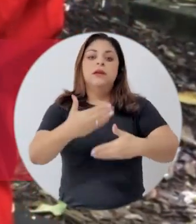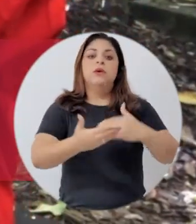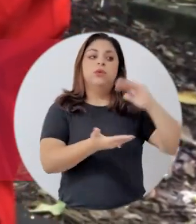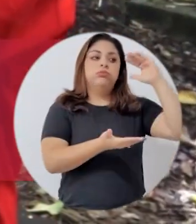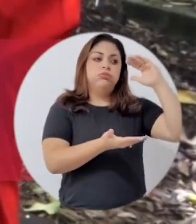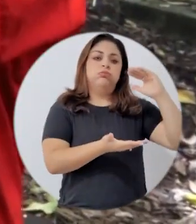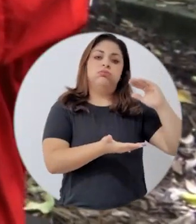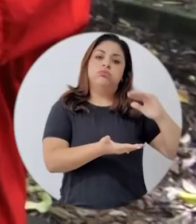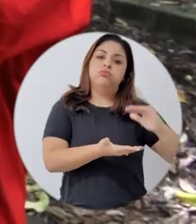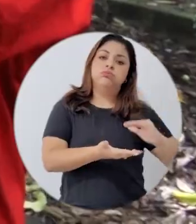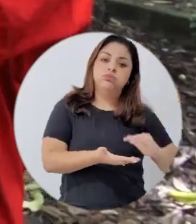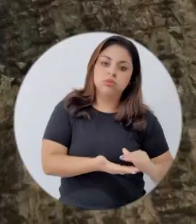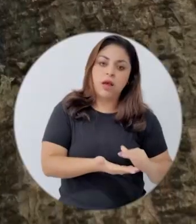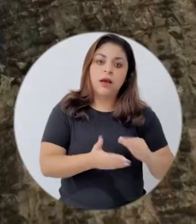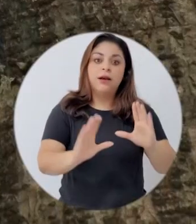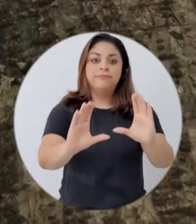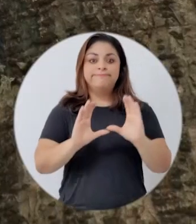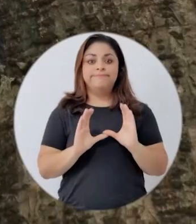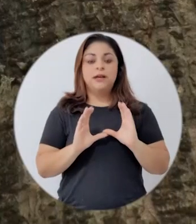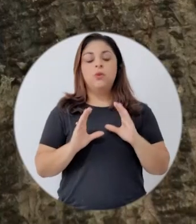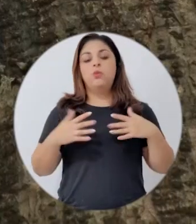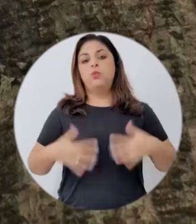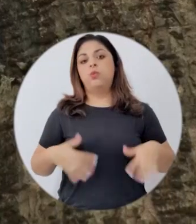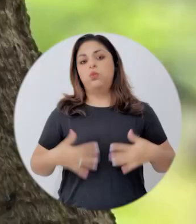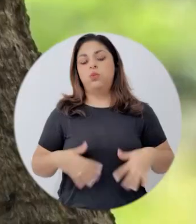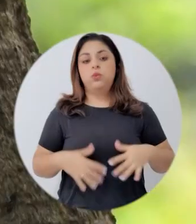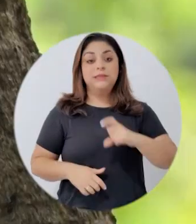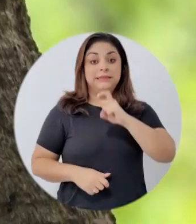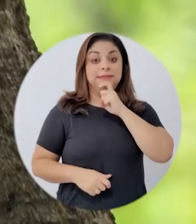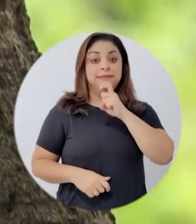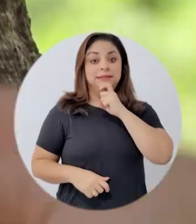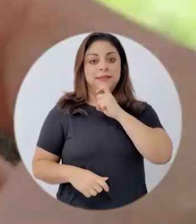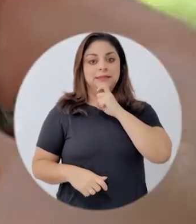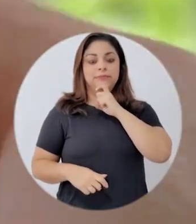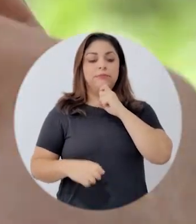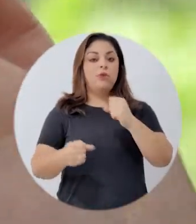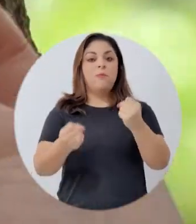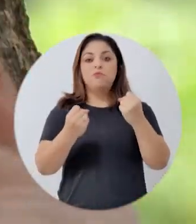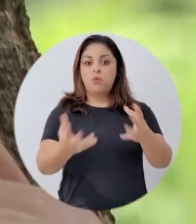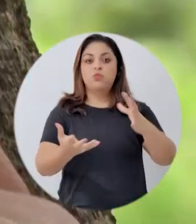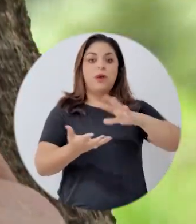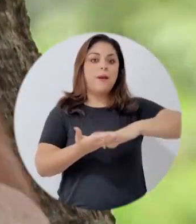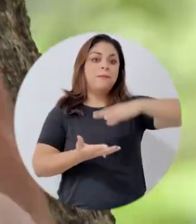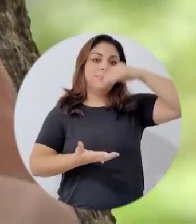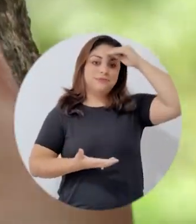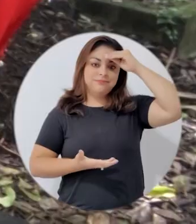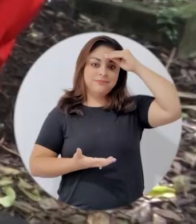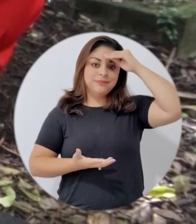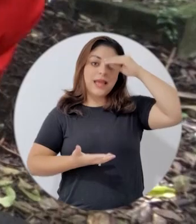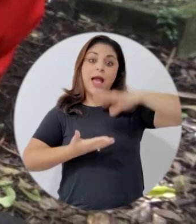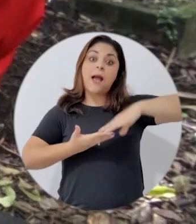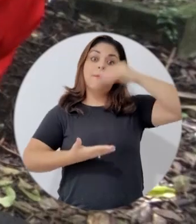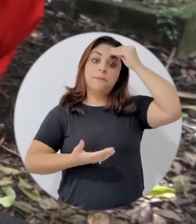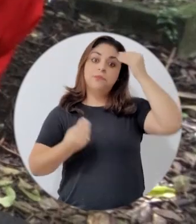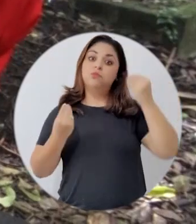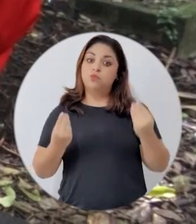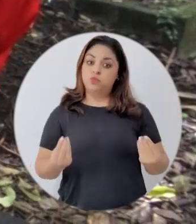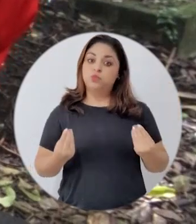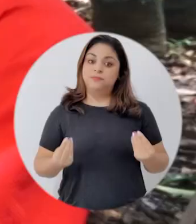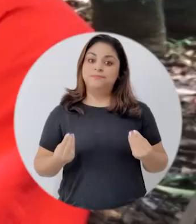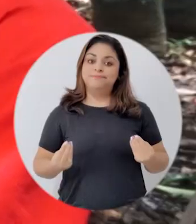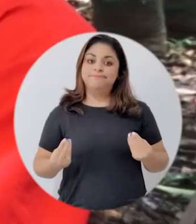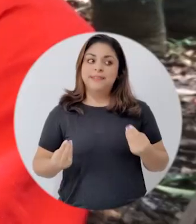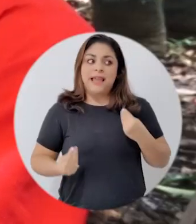proceso difícil, pero de mucho aprendizaje, ¿verdad? Aprendemos mucho de lo que estamos haciendo y de lo que